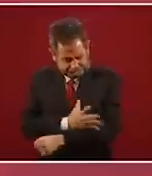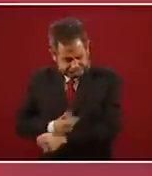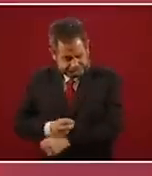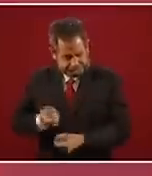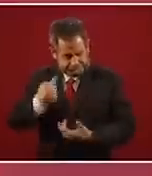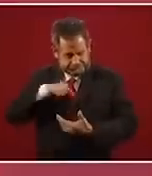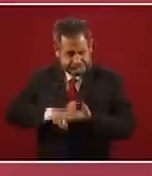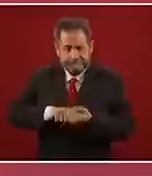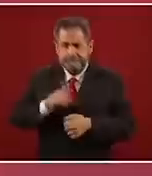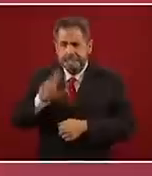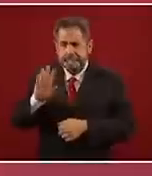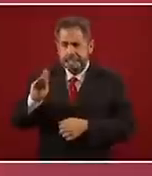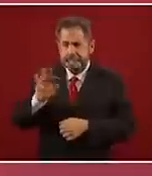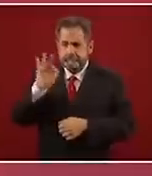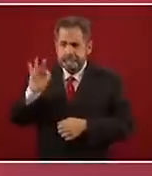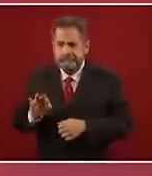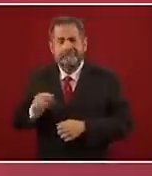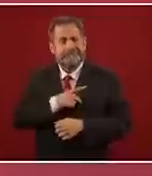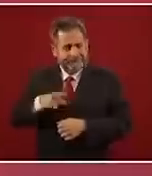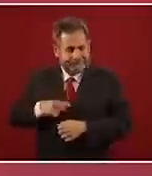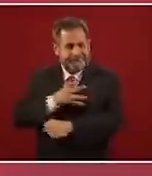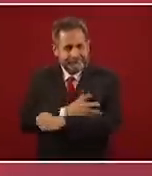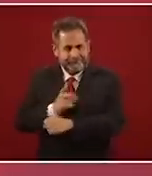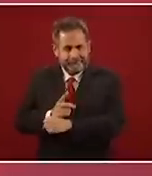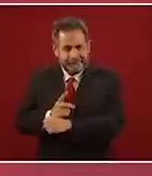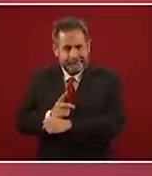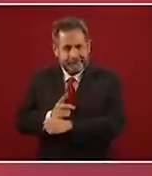honestidad, 90%. ¿Sí?